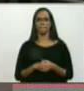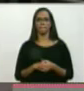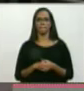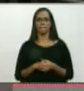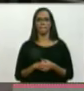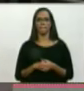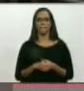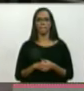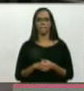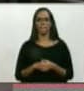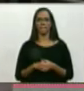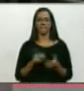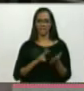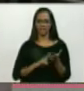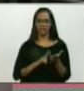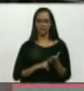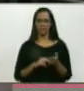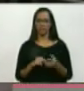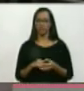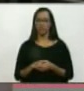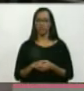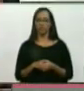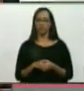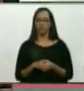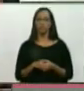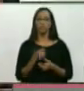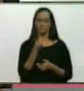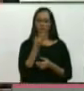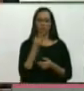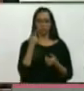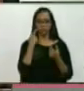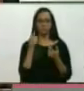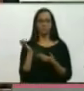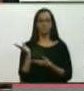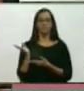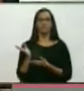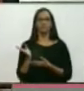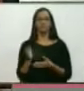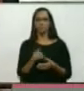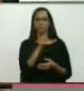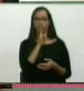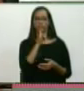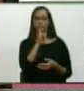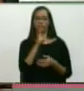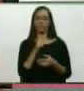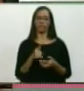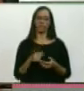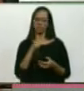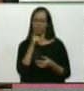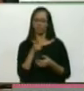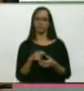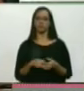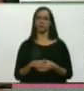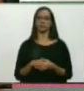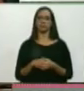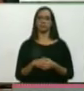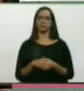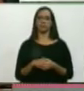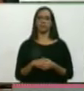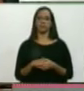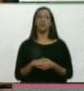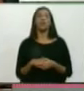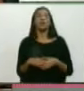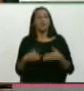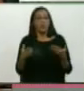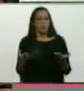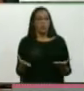colombiano... ¿Es en serio eso? Bueno, ustedes se dieron cuenta de esta noticia tan desastrosa. Y por